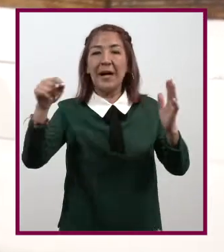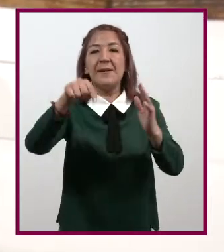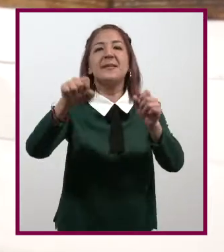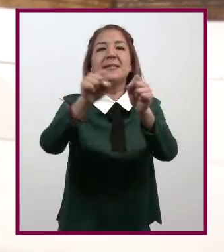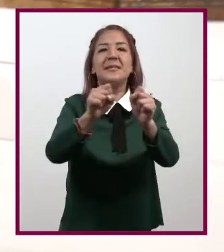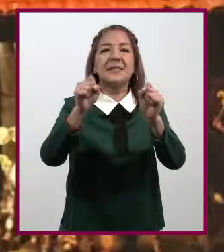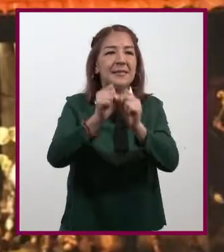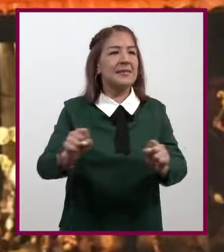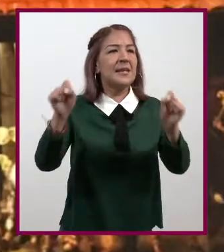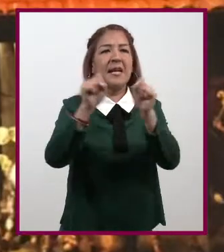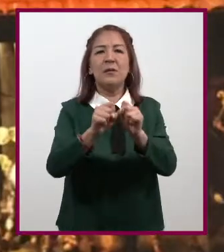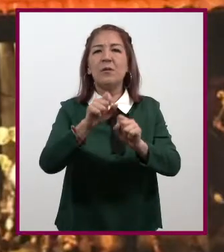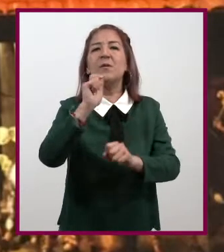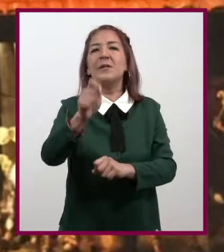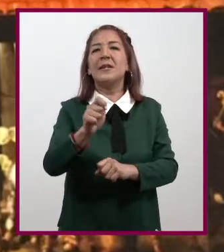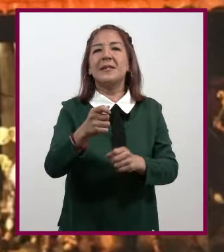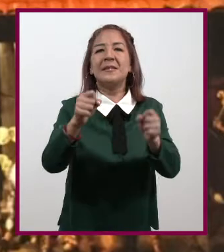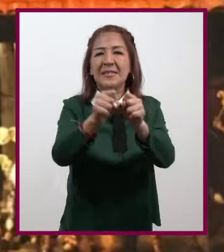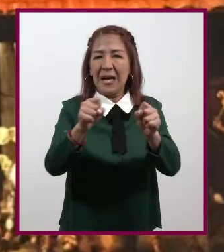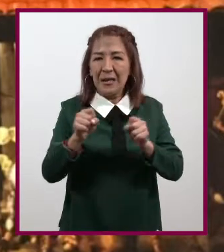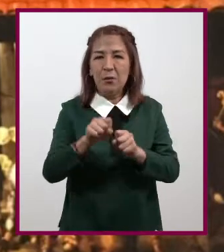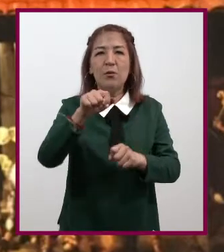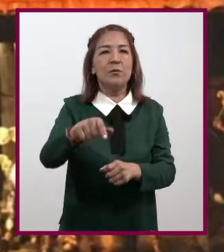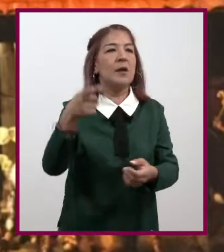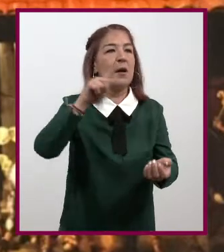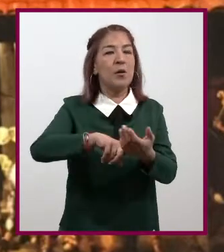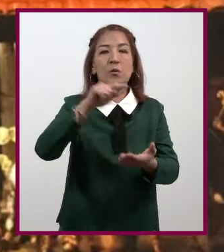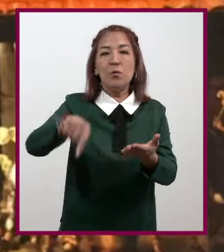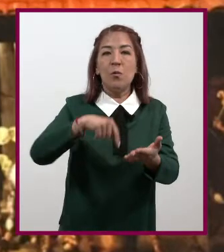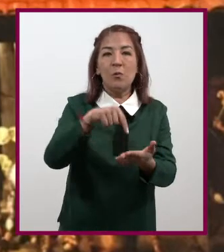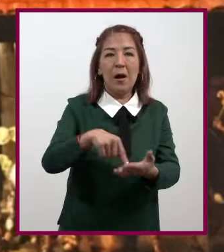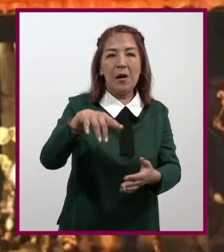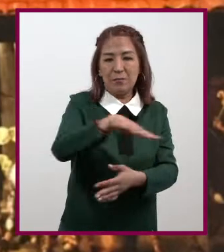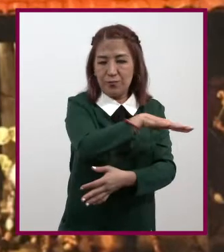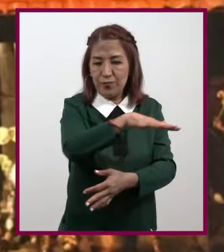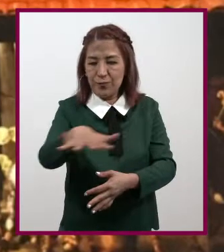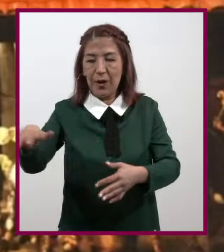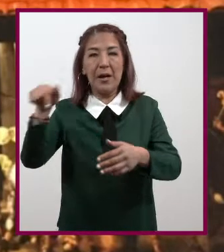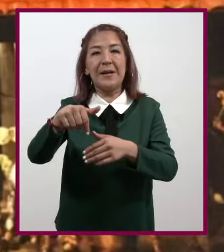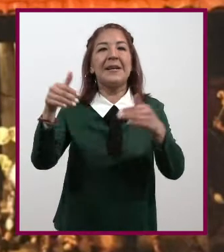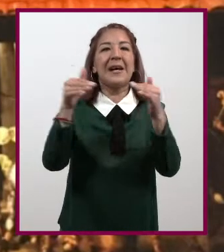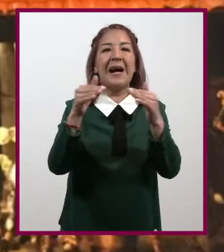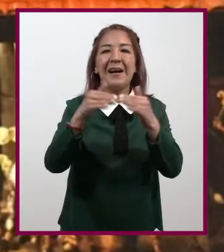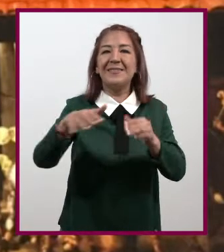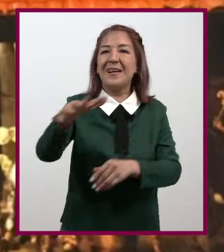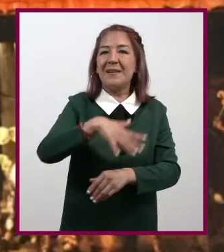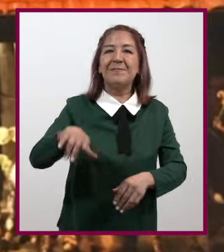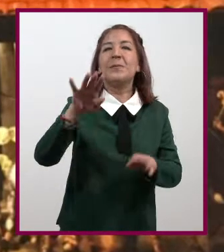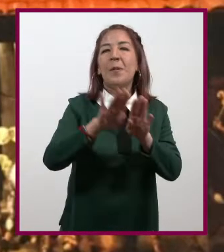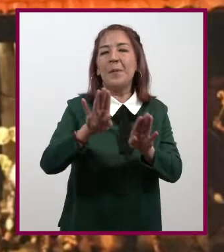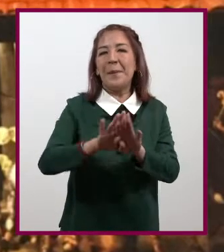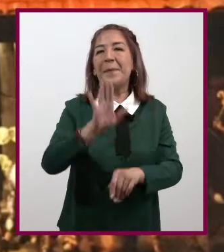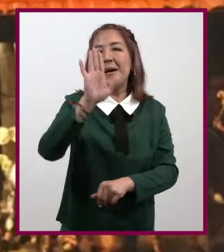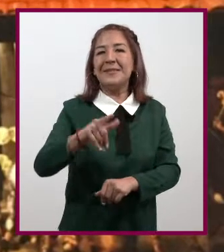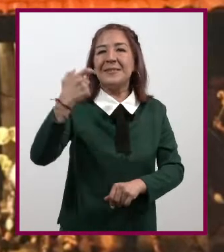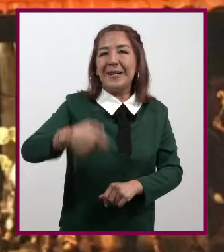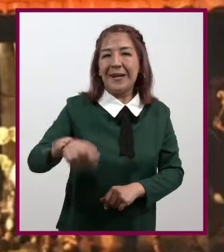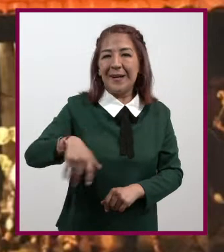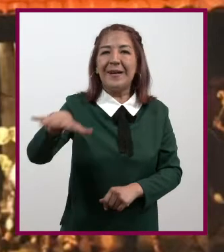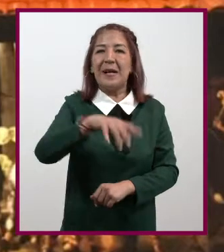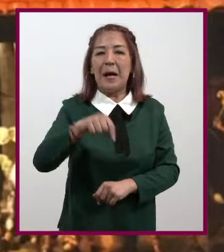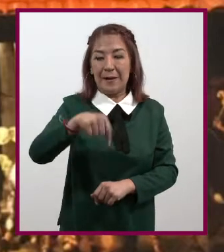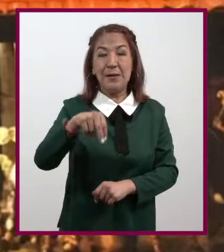salón que generalmente estaba en los pisos superiores de las casas novohispanas y que destinaban,